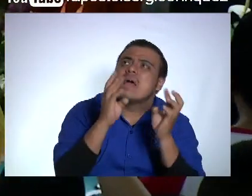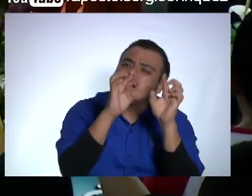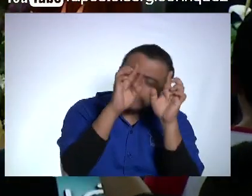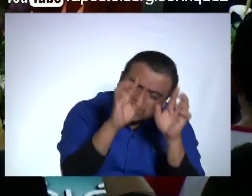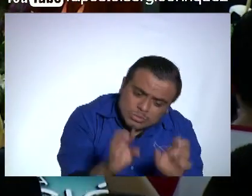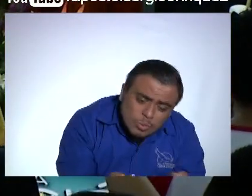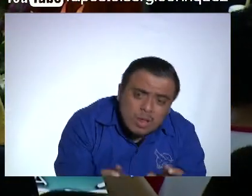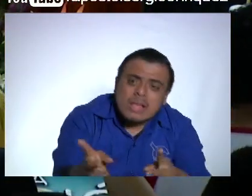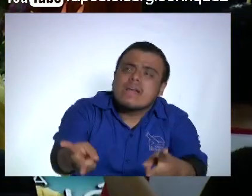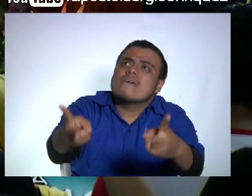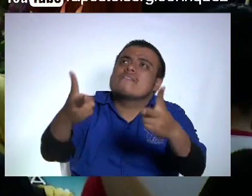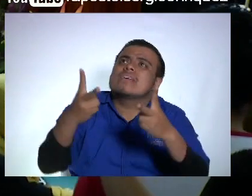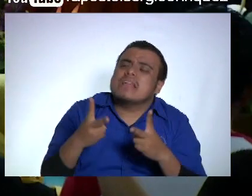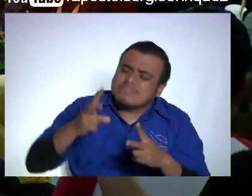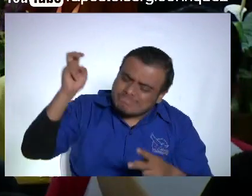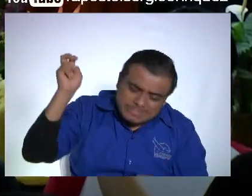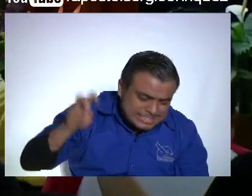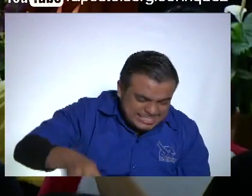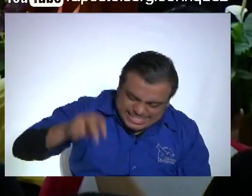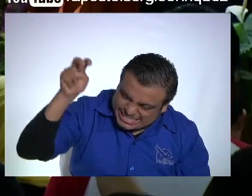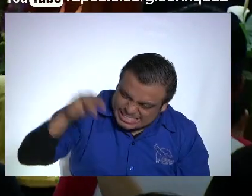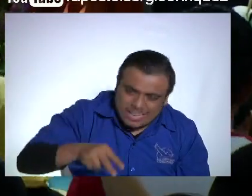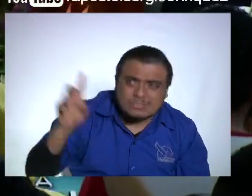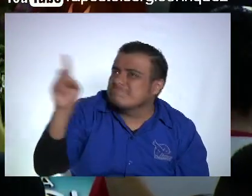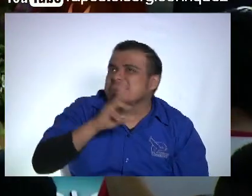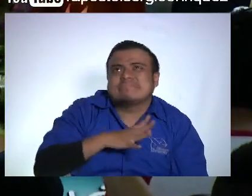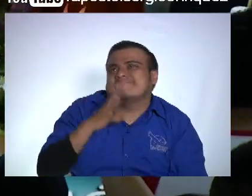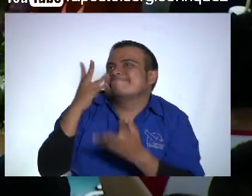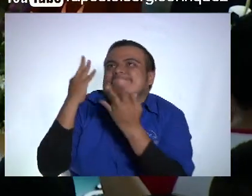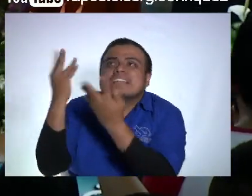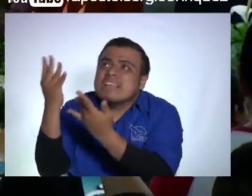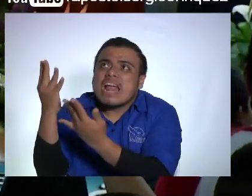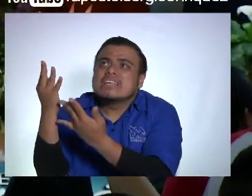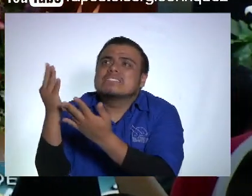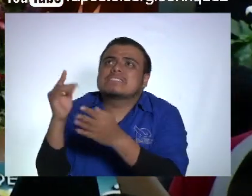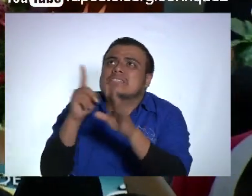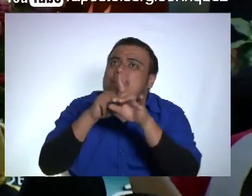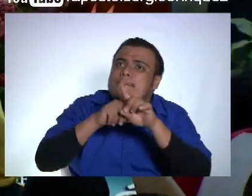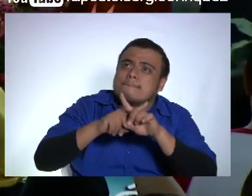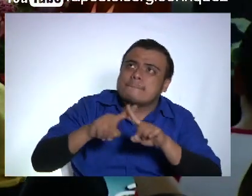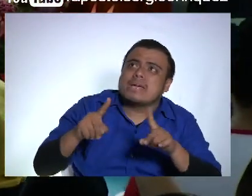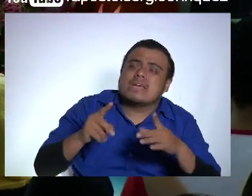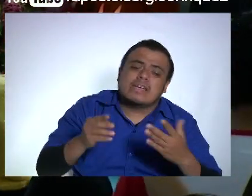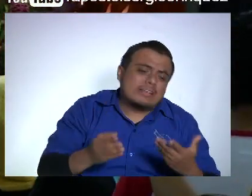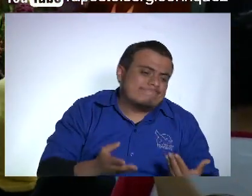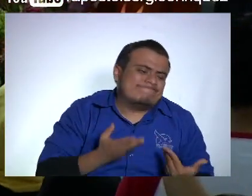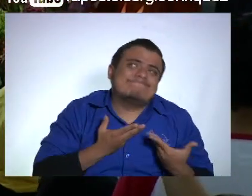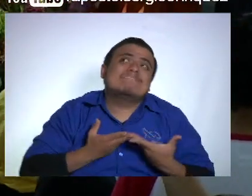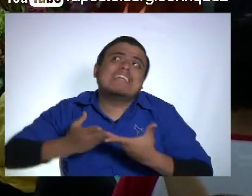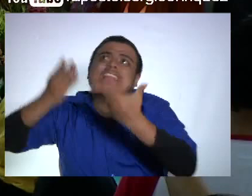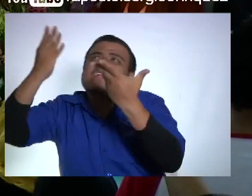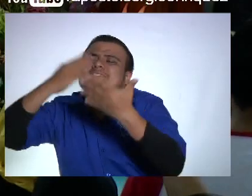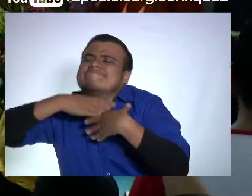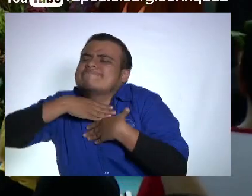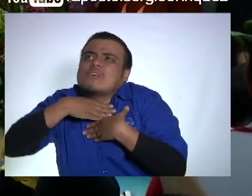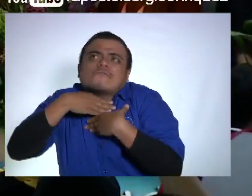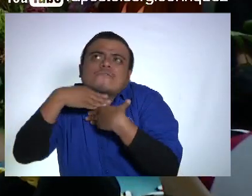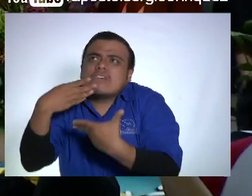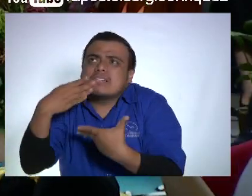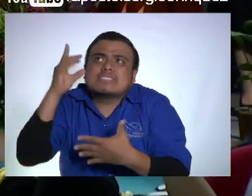venido necesitados, sin esperanza, pero que han venido a depositar su confianza en ti,